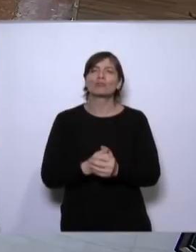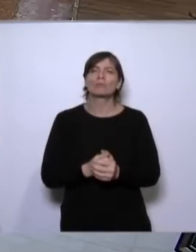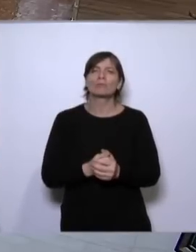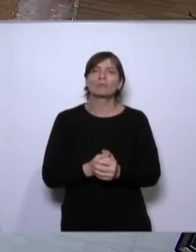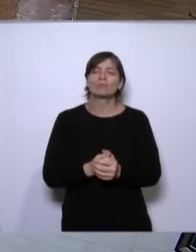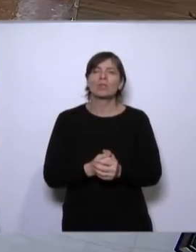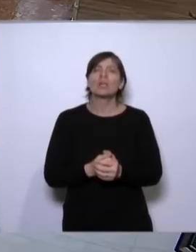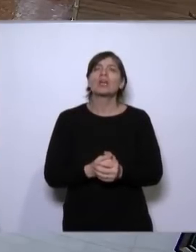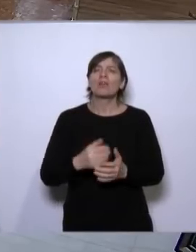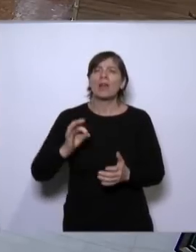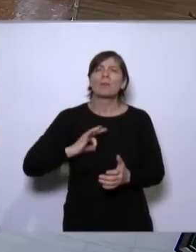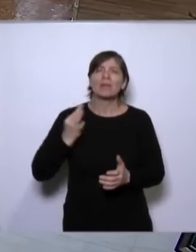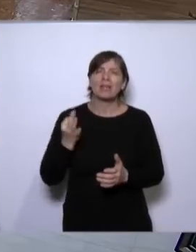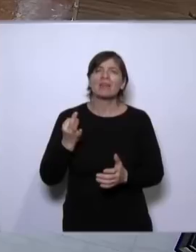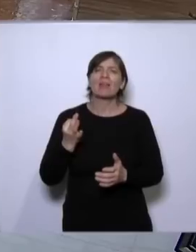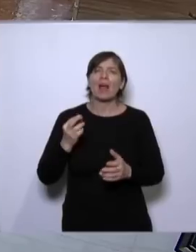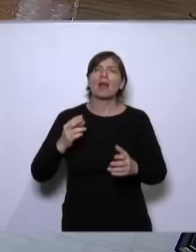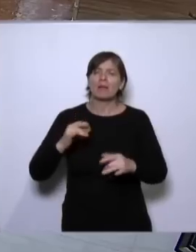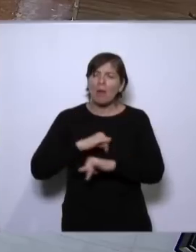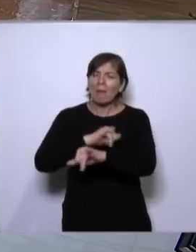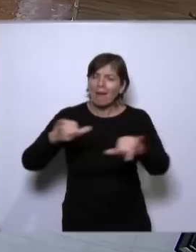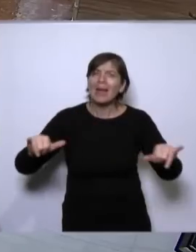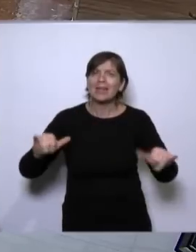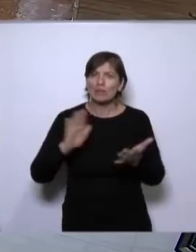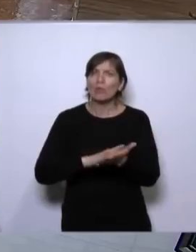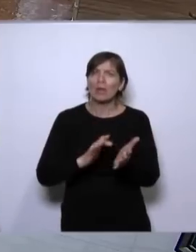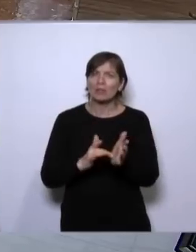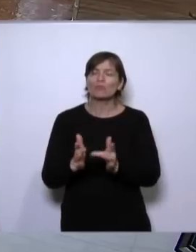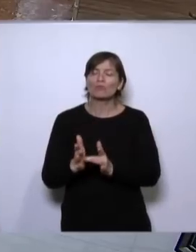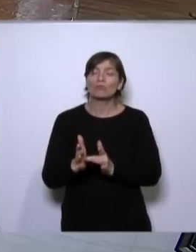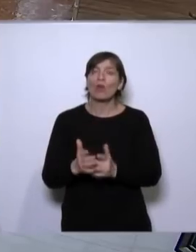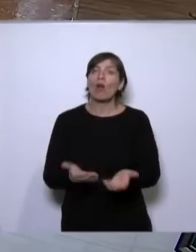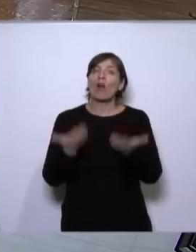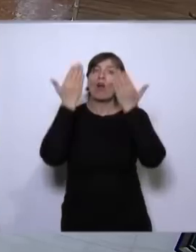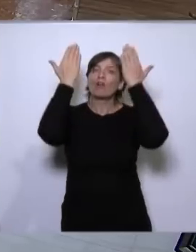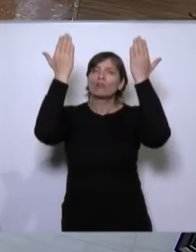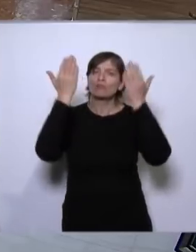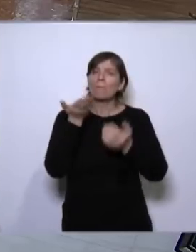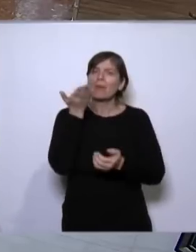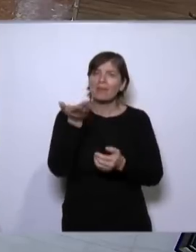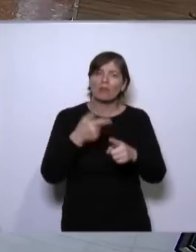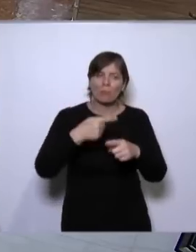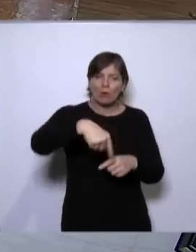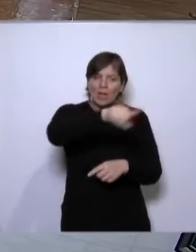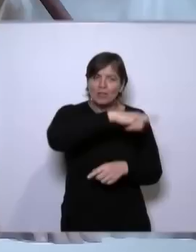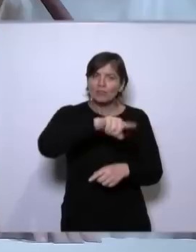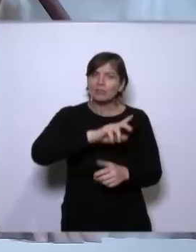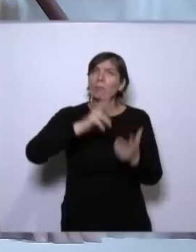resplandecen como testigos de vida evangélica y como glorioso intercesor ante ti.